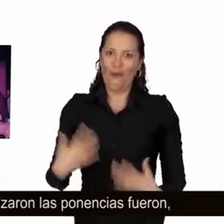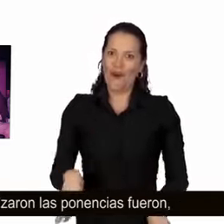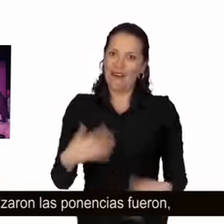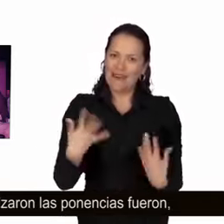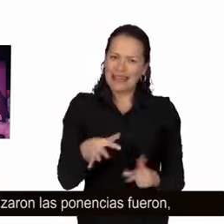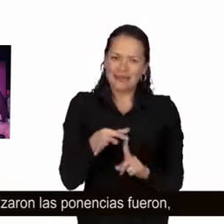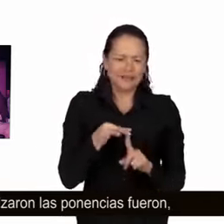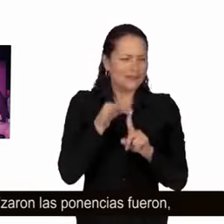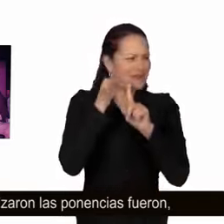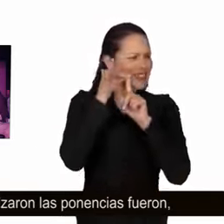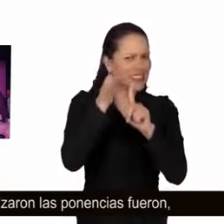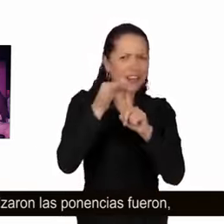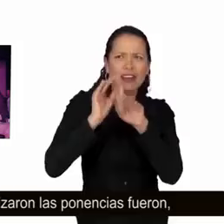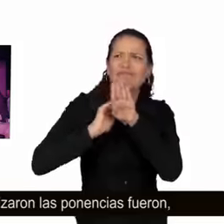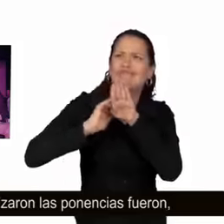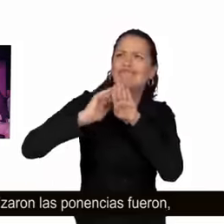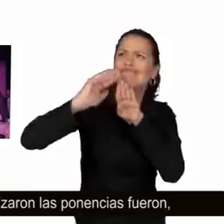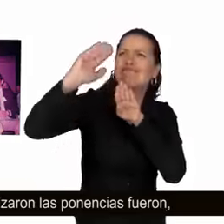fueron